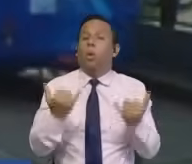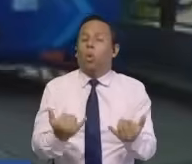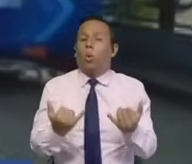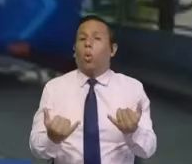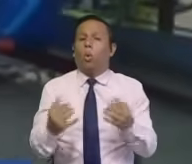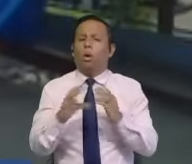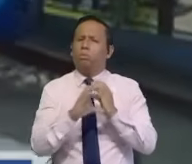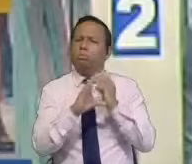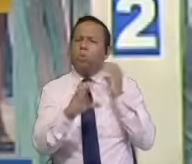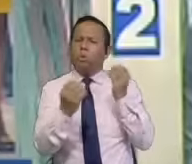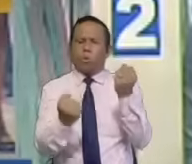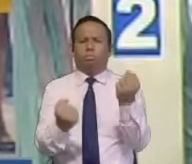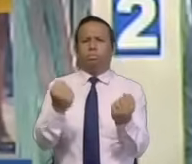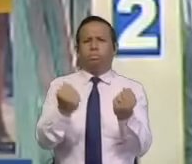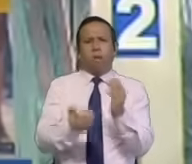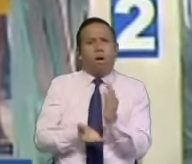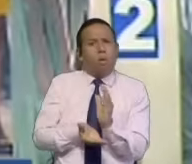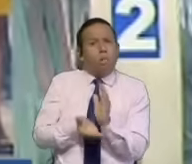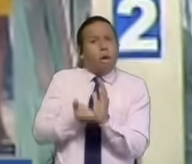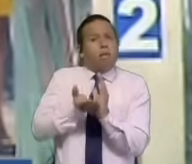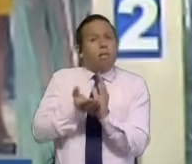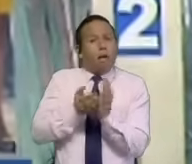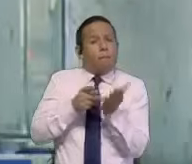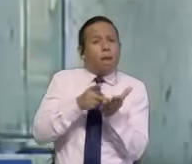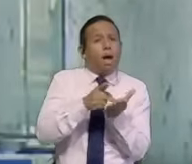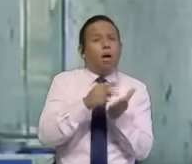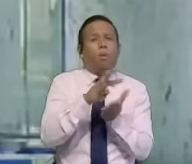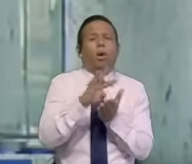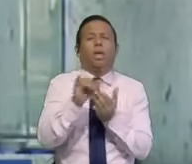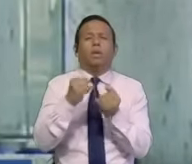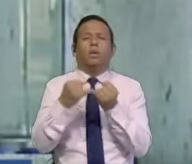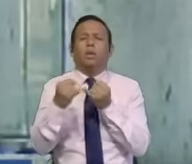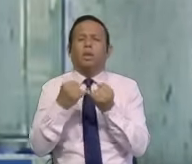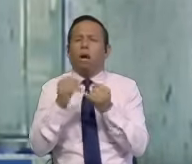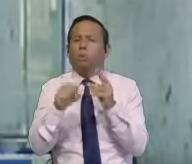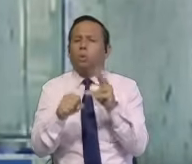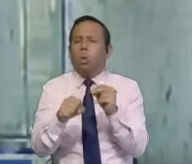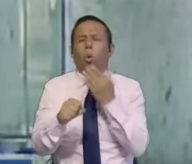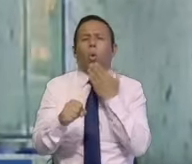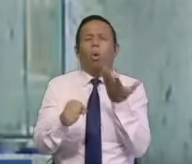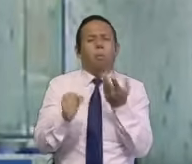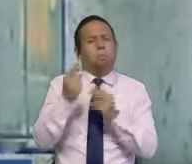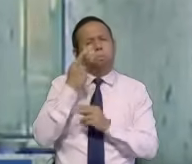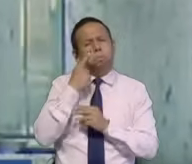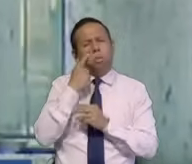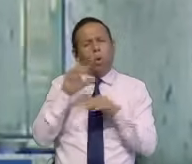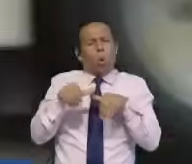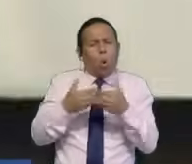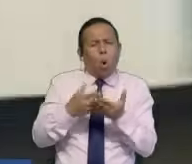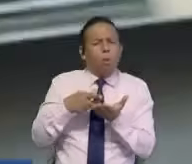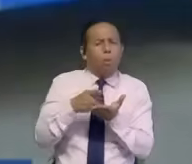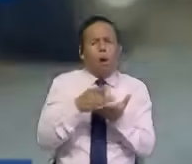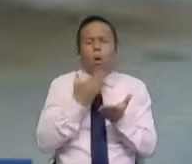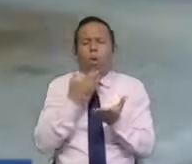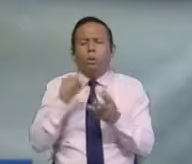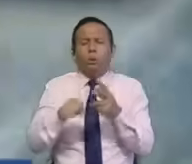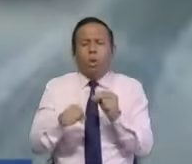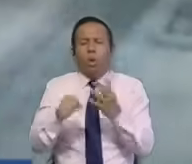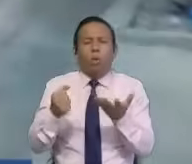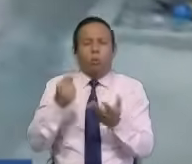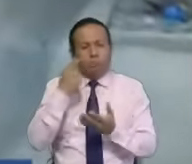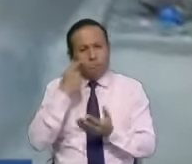sobre incrementar el pasaje a 45 centavos. Existe un dilema por la forma de recaudación de la nueva tarifa. Volvemos